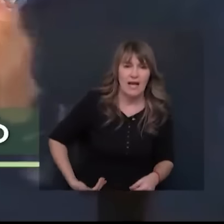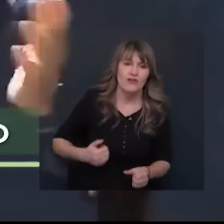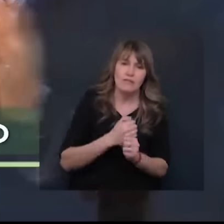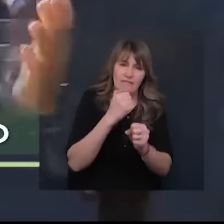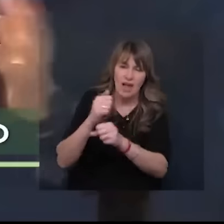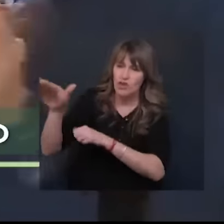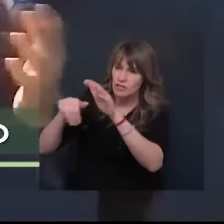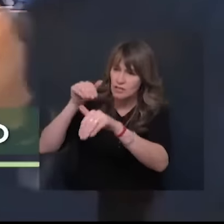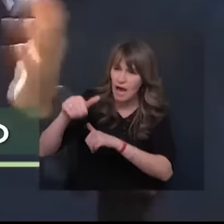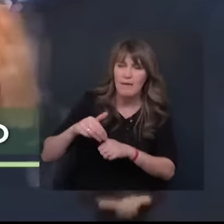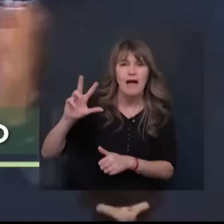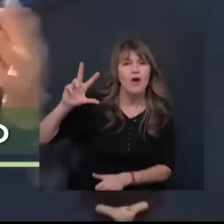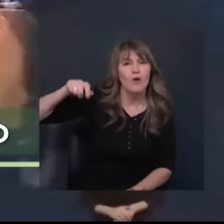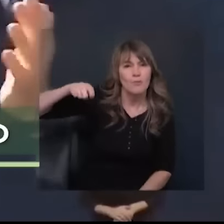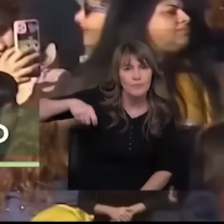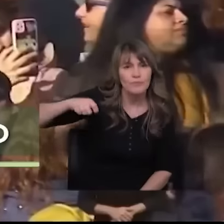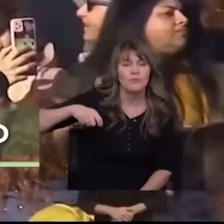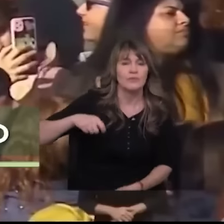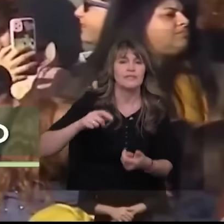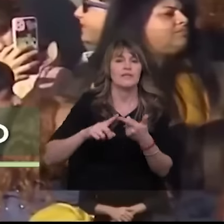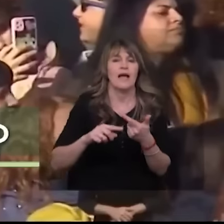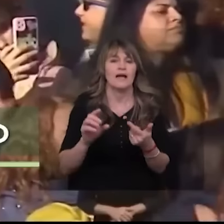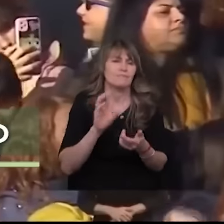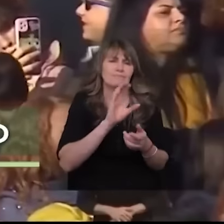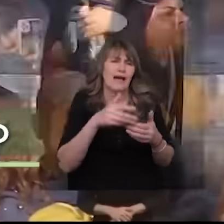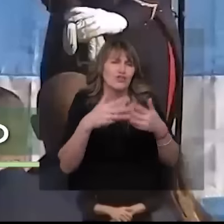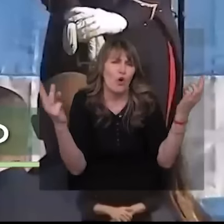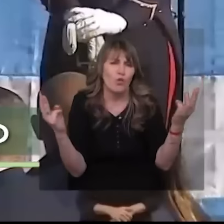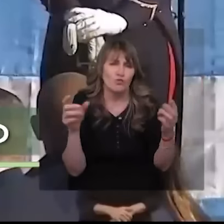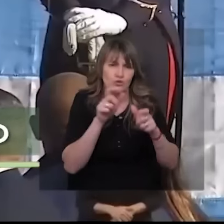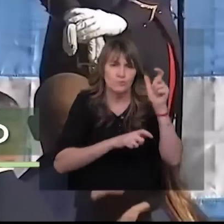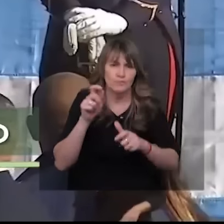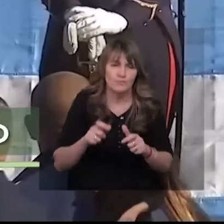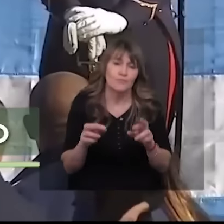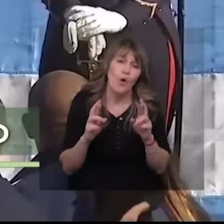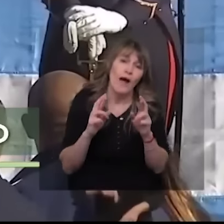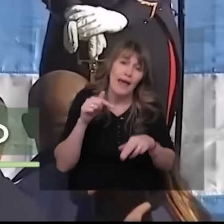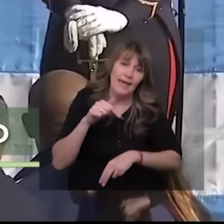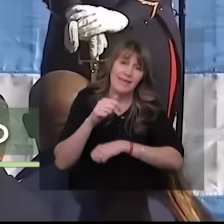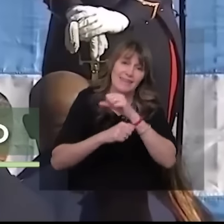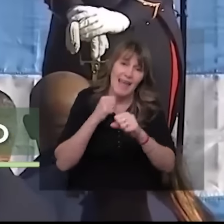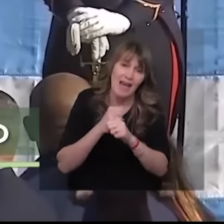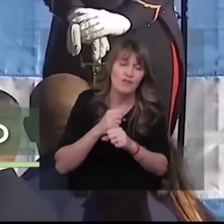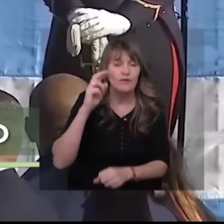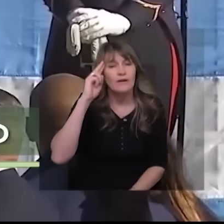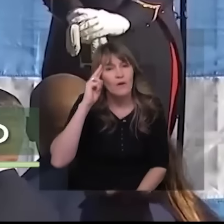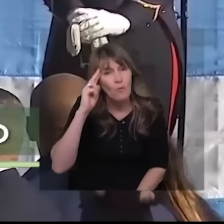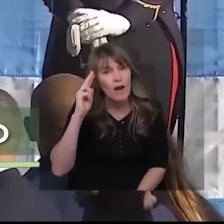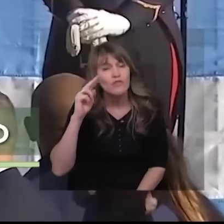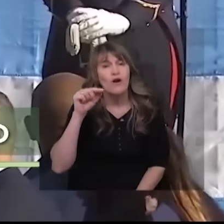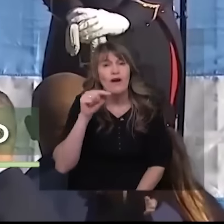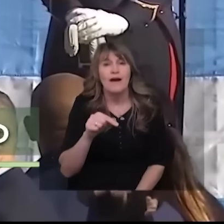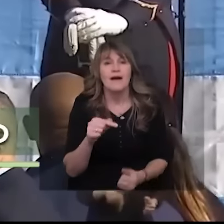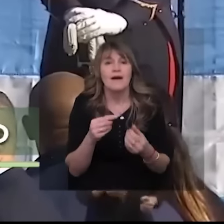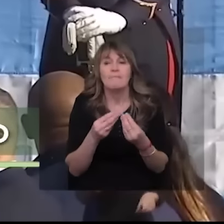mandatario a toda la ciudadanía Argentina Deseo que este año sea recordado en la historia Argentina como el punto de